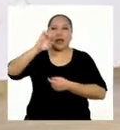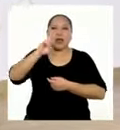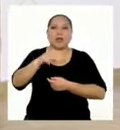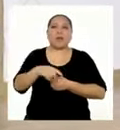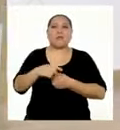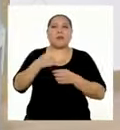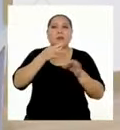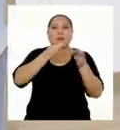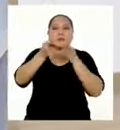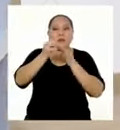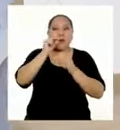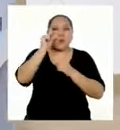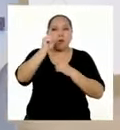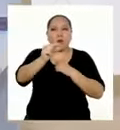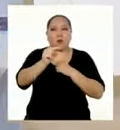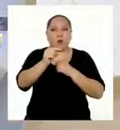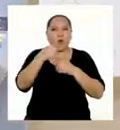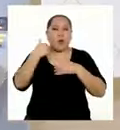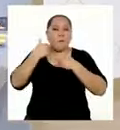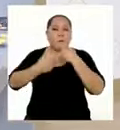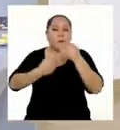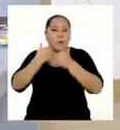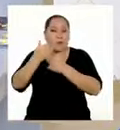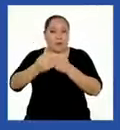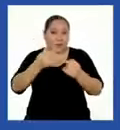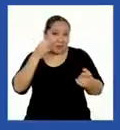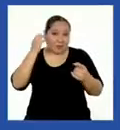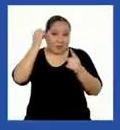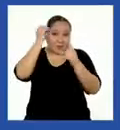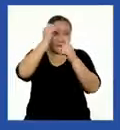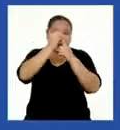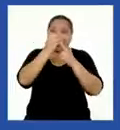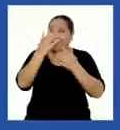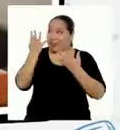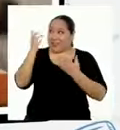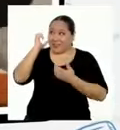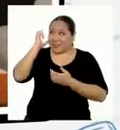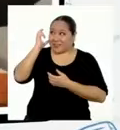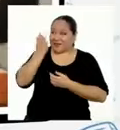proceso que siguió para cumplir el reto. ¿Lo quiere escuchar?